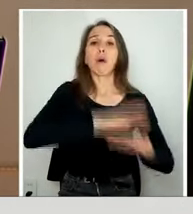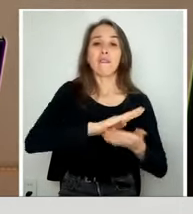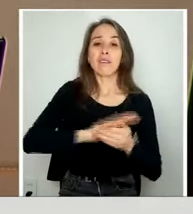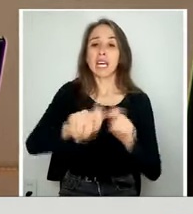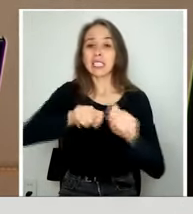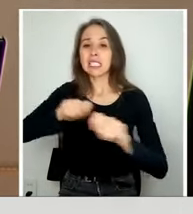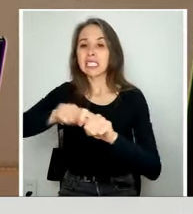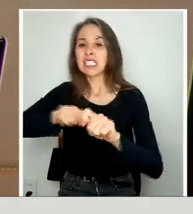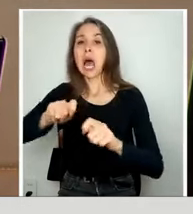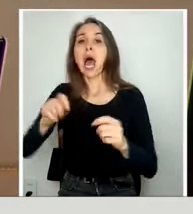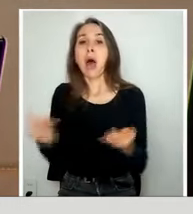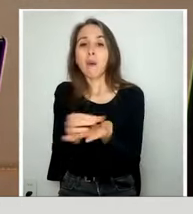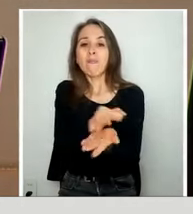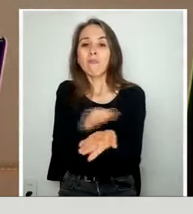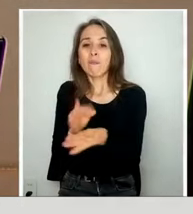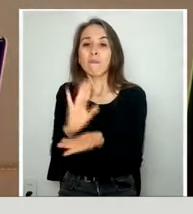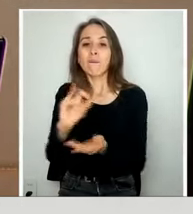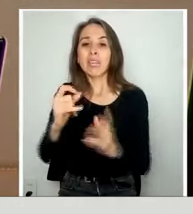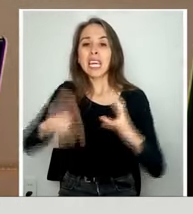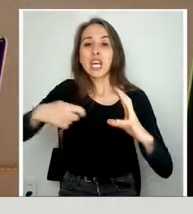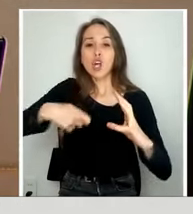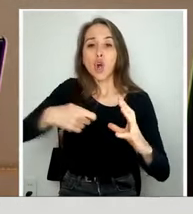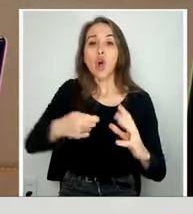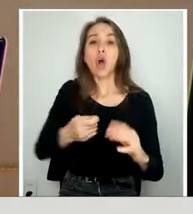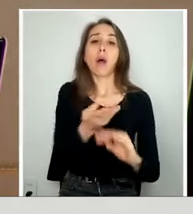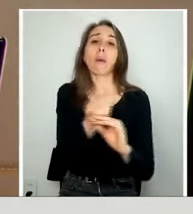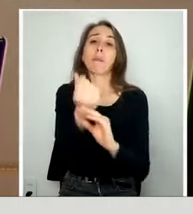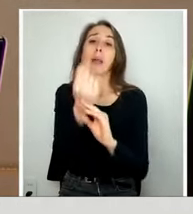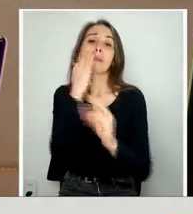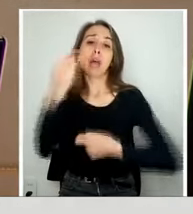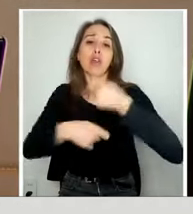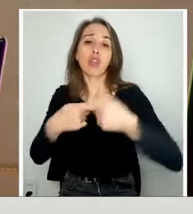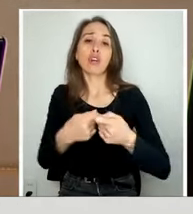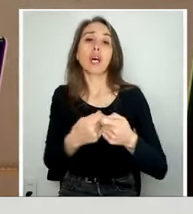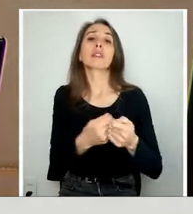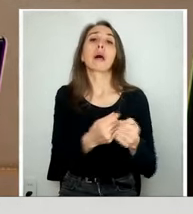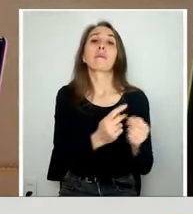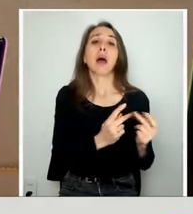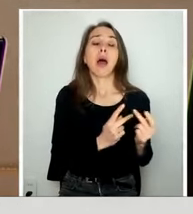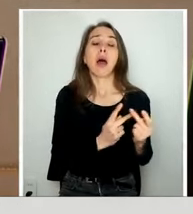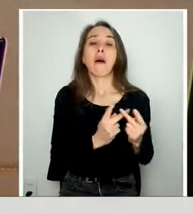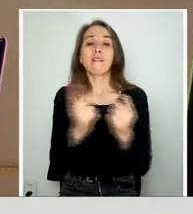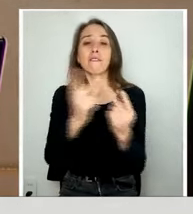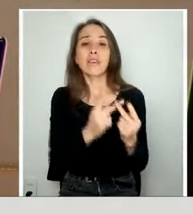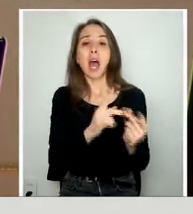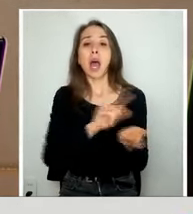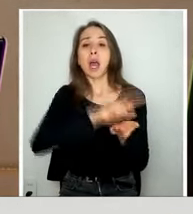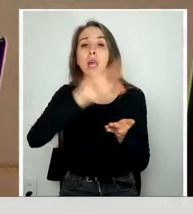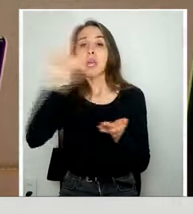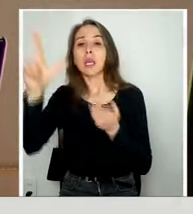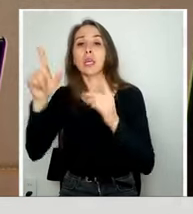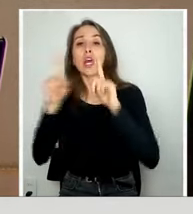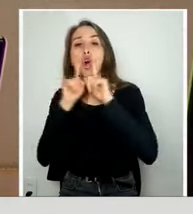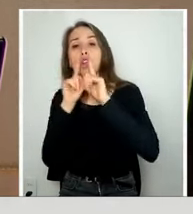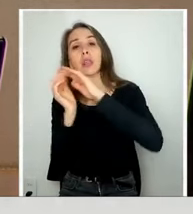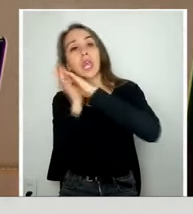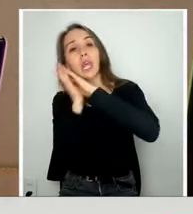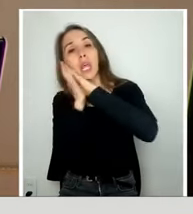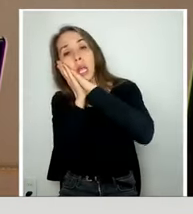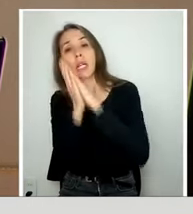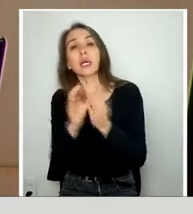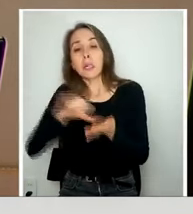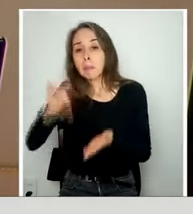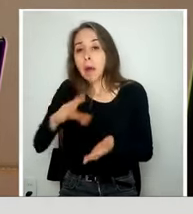solicitar plata ayuda para los traslados y también para los alojamientos y cuánto de esto ha cambiado durante